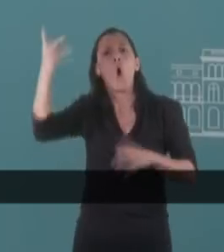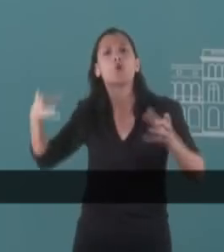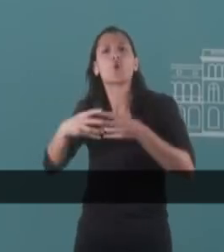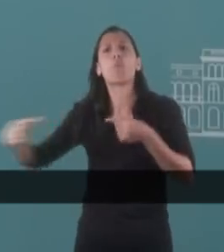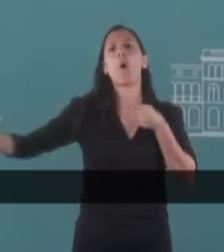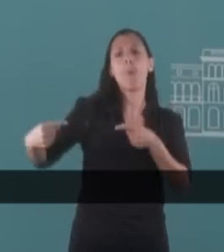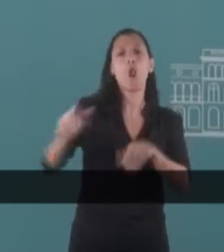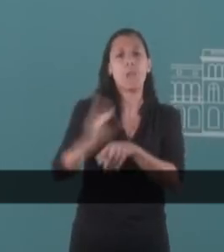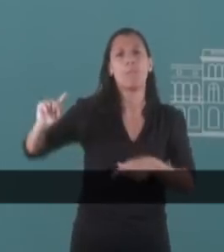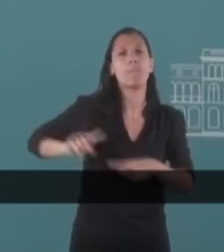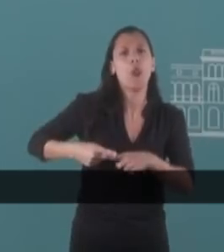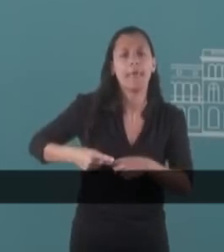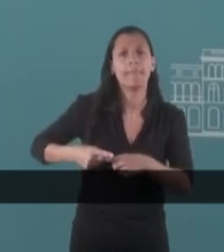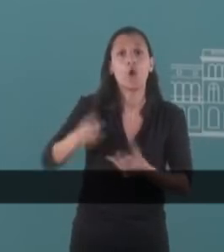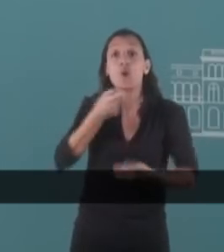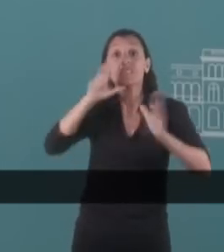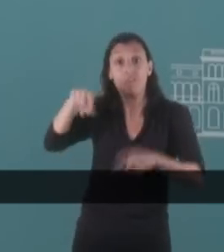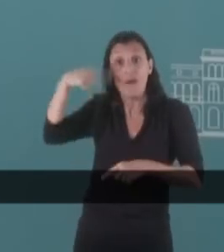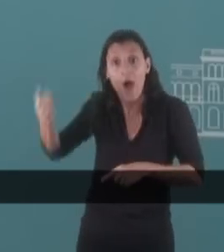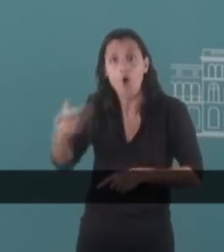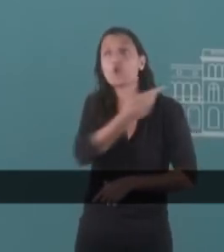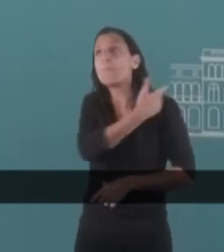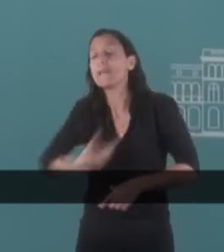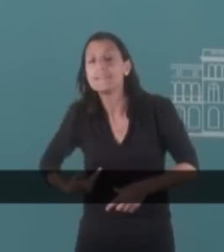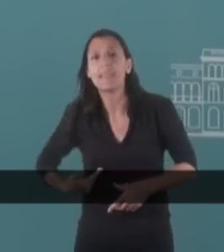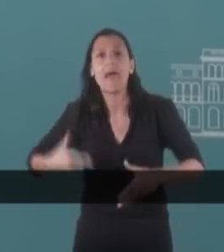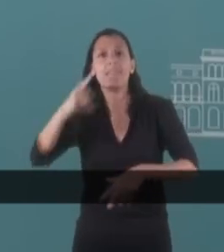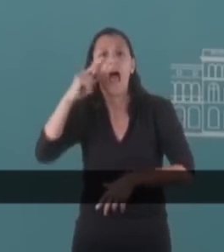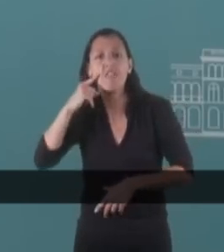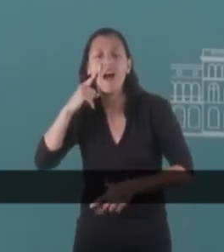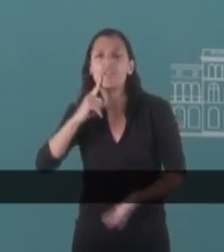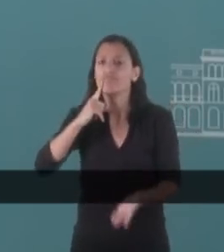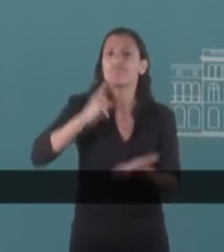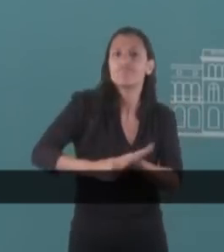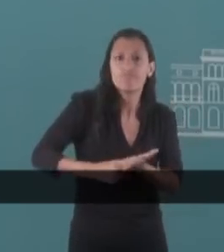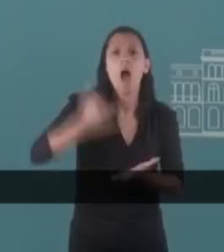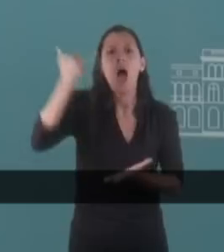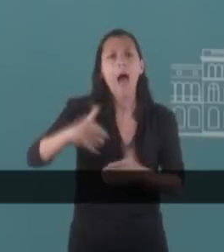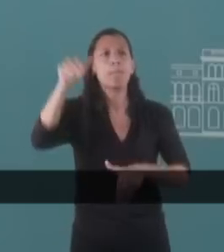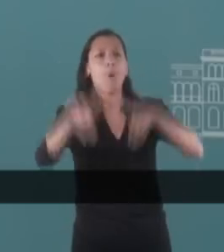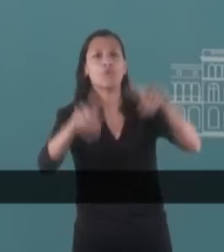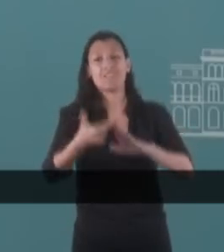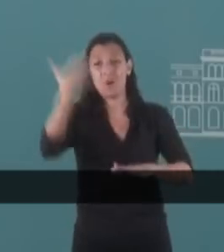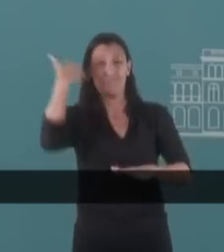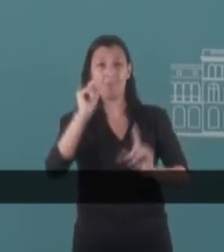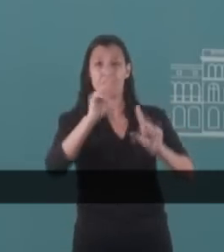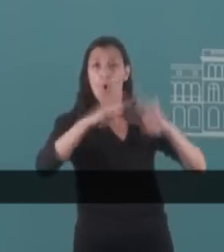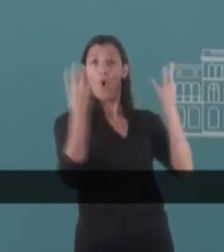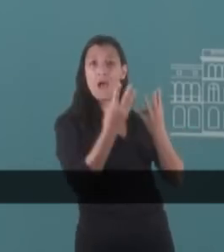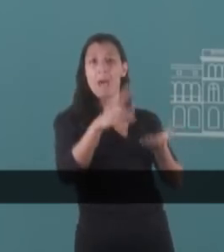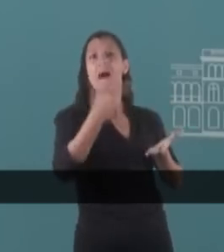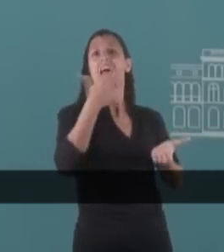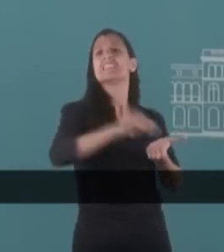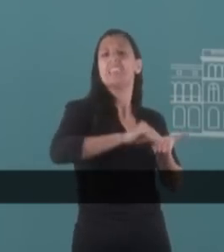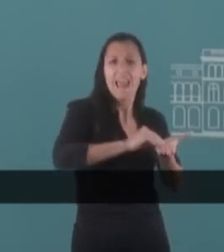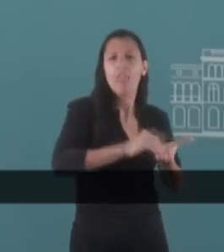¿no? Si de repente, o sea, si el presidente decidiera que hay una votación vieja de la Cámara de